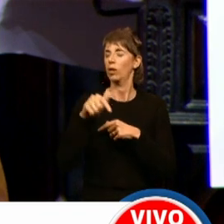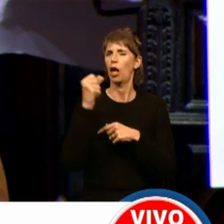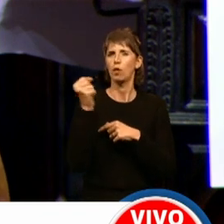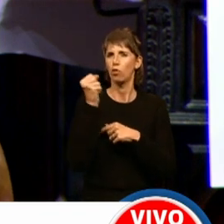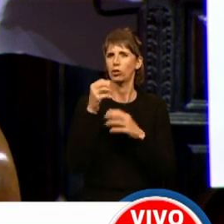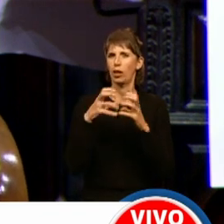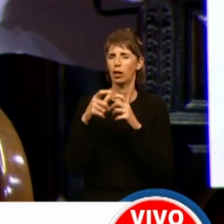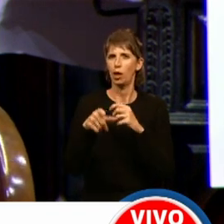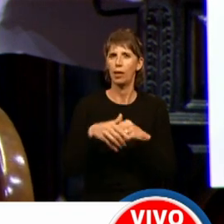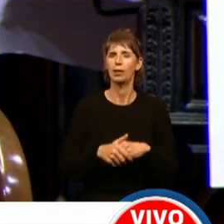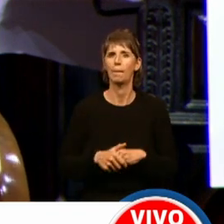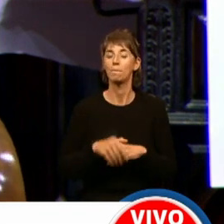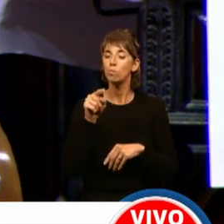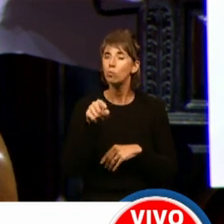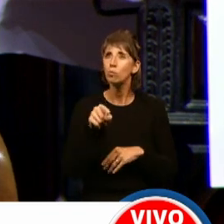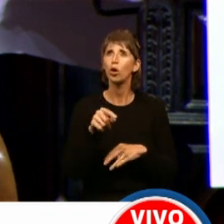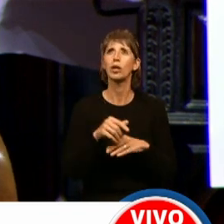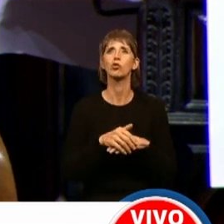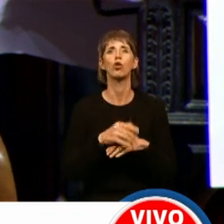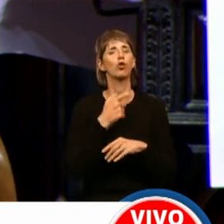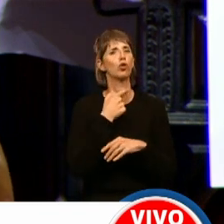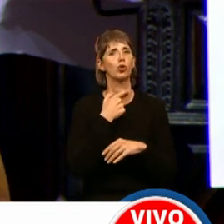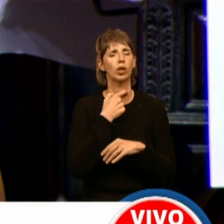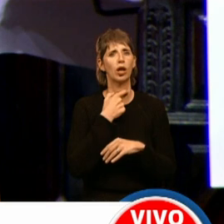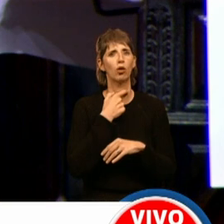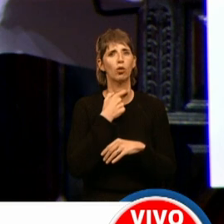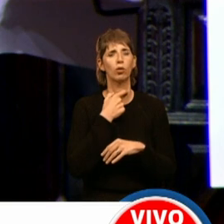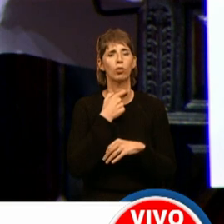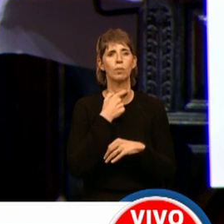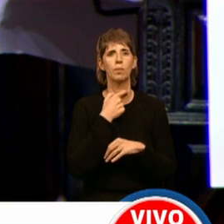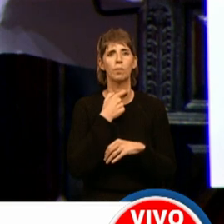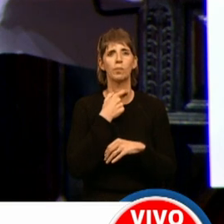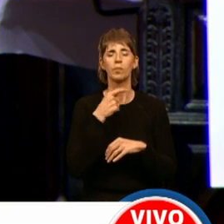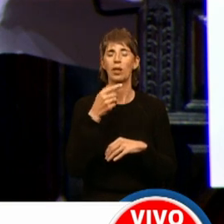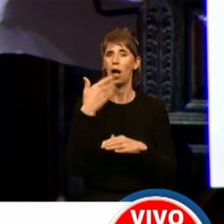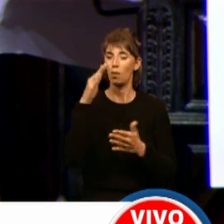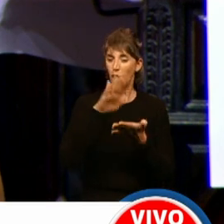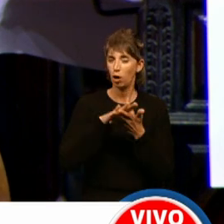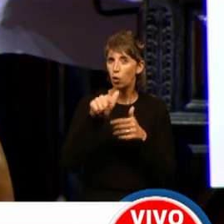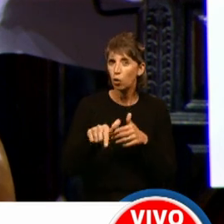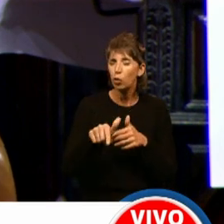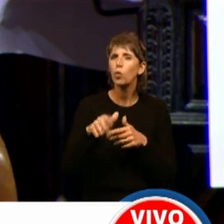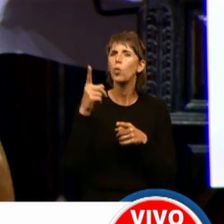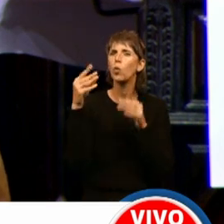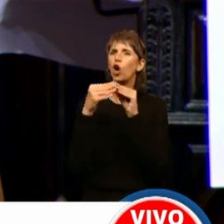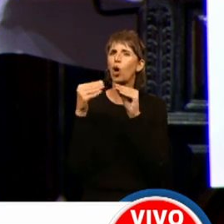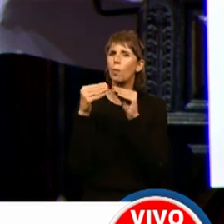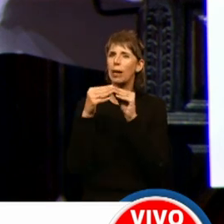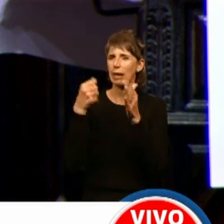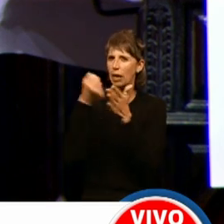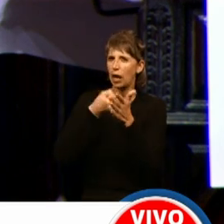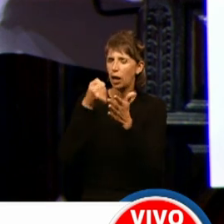y es por eso que me tomo el atrevimiento de traer a este parlamento algo que escribió una compañera una compañera de